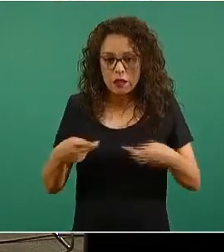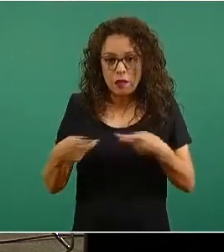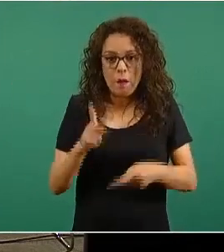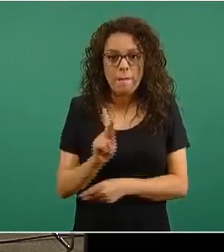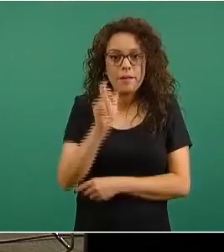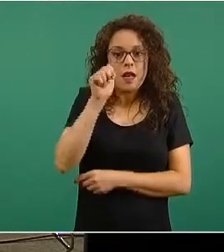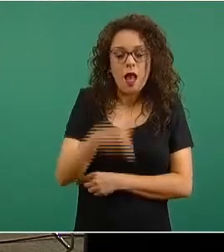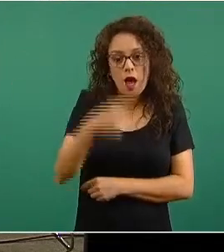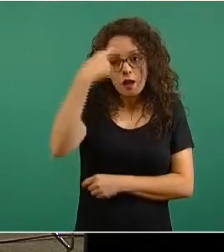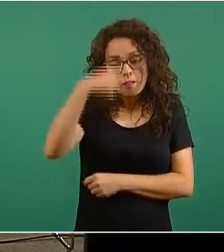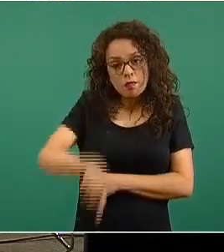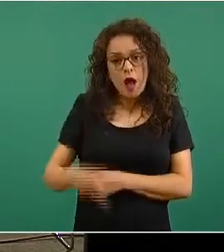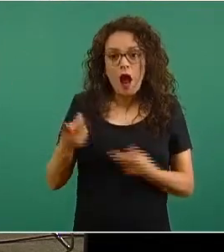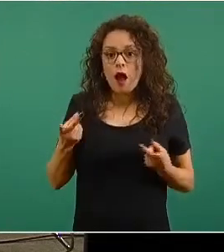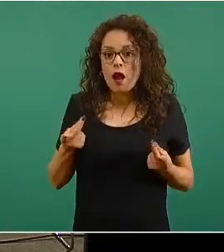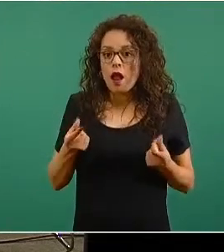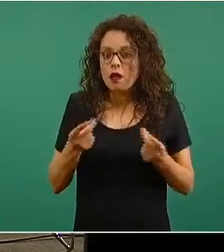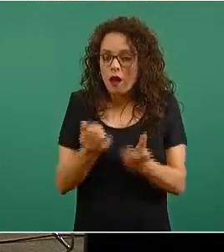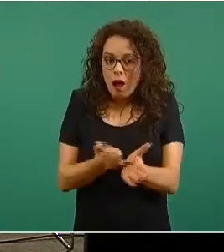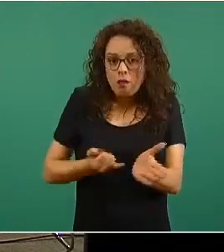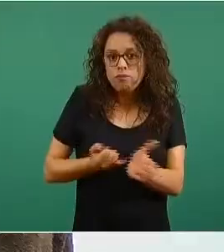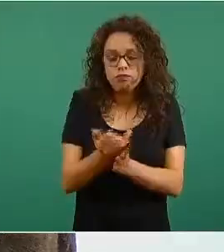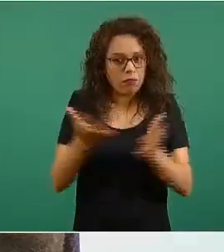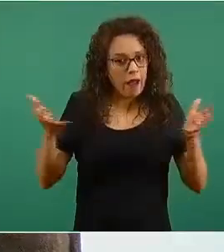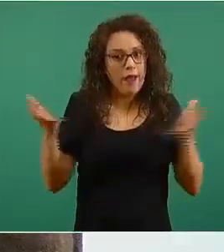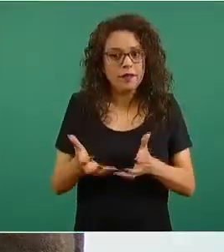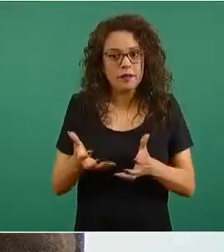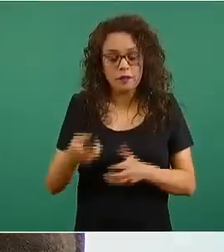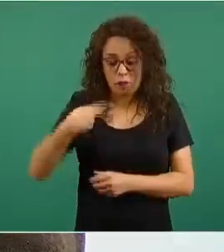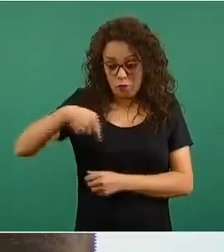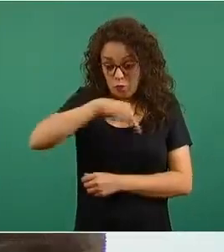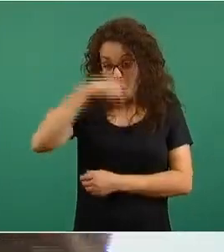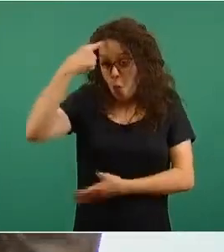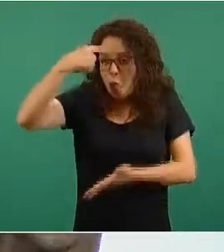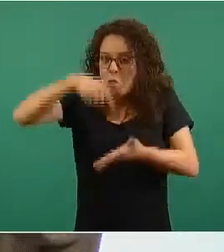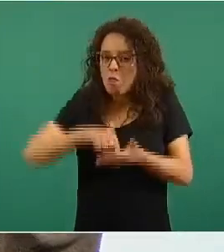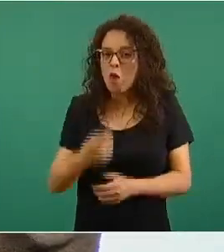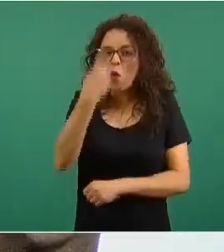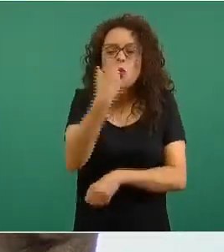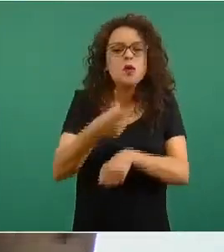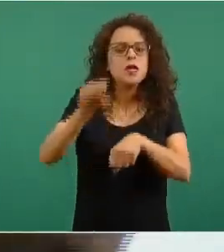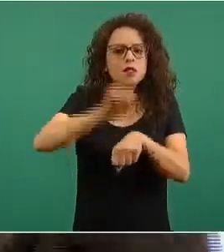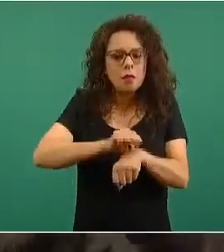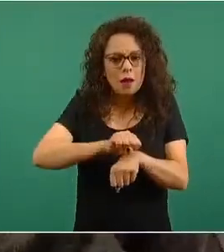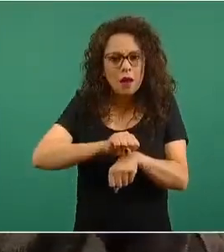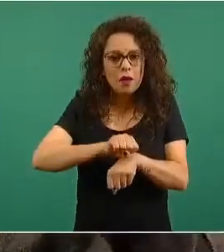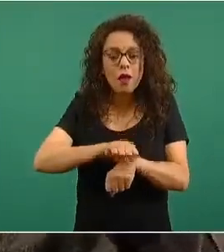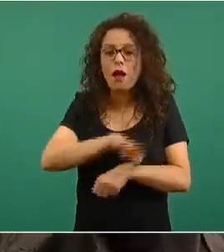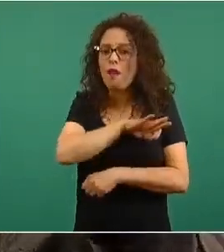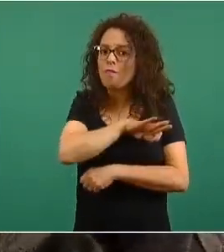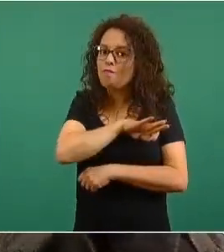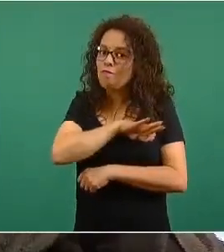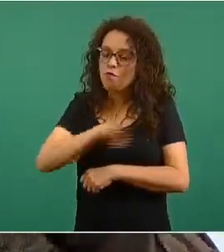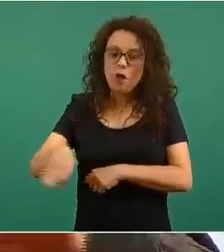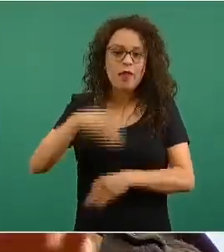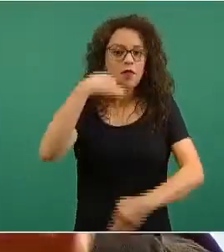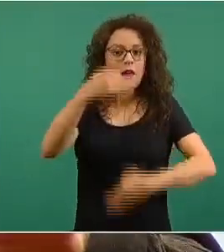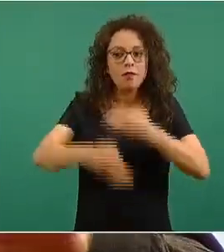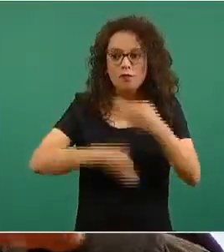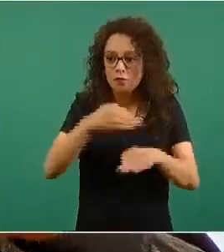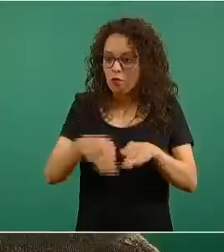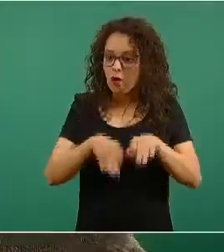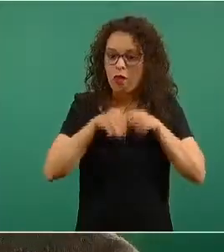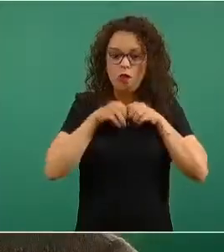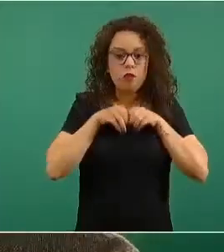aguda, inmediata. Y estimamos que en una semana vamos a cubrir toda esa extensa región